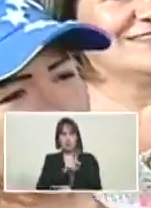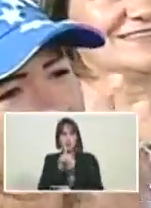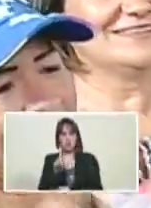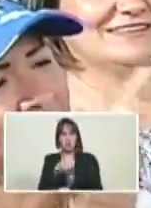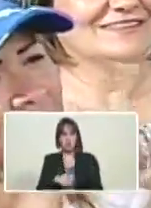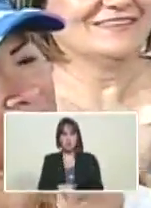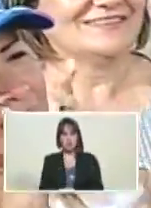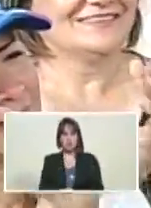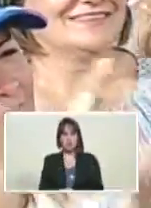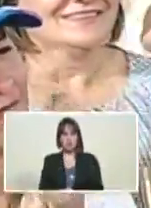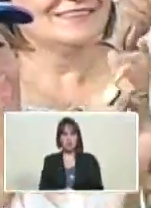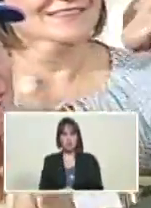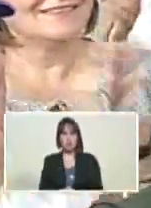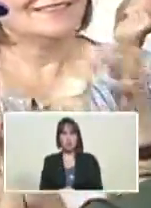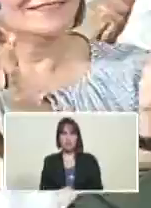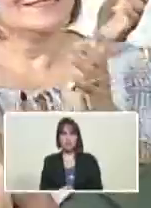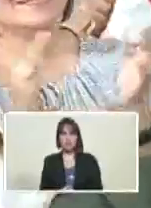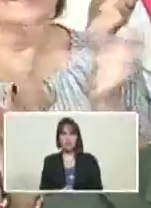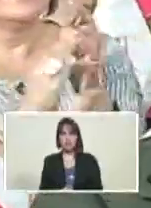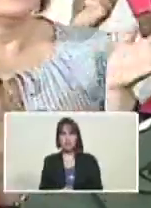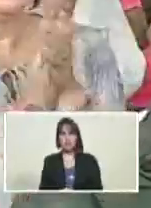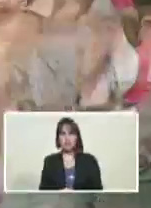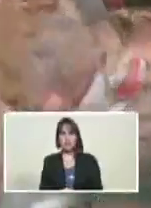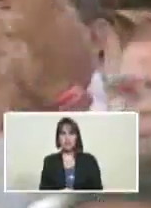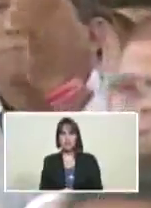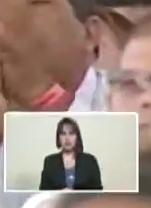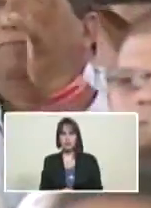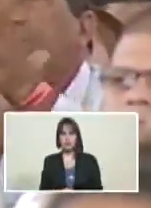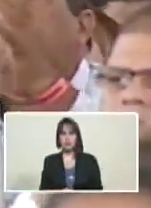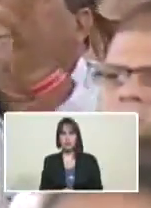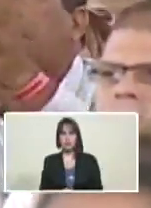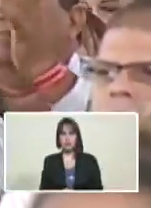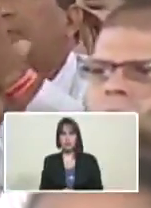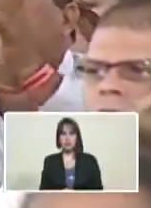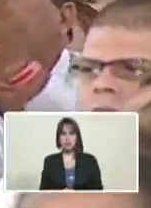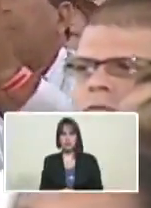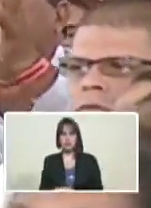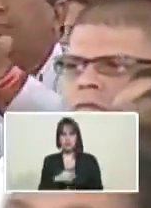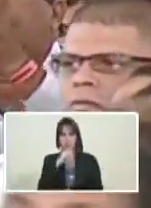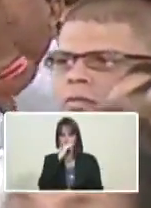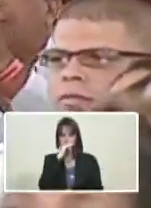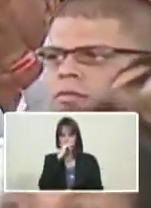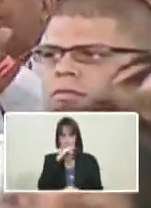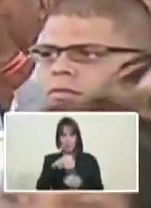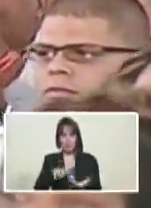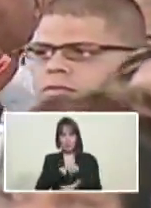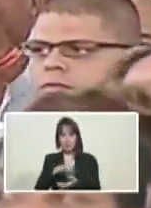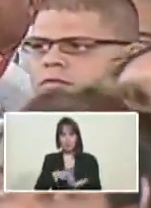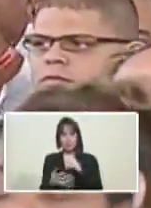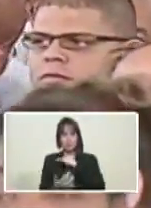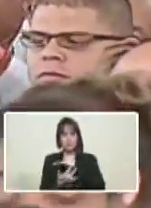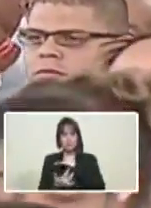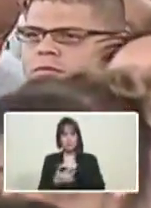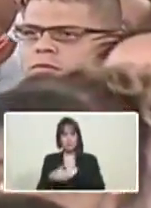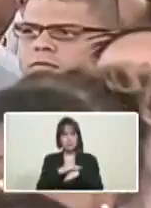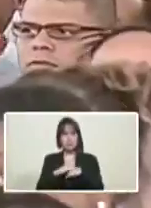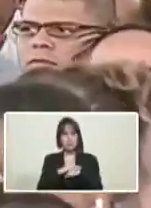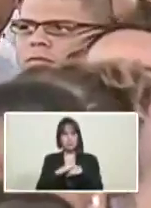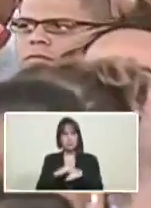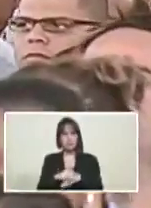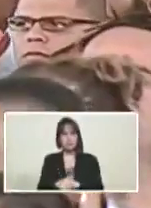Preparémonos desde ya para celebrarlo con obras, con avances, con estabilidad, con paz.